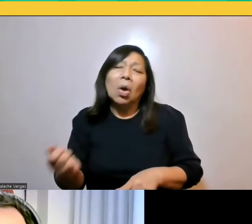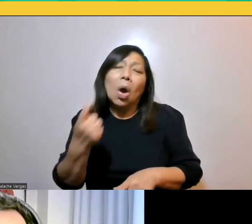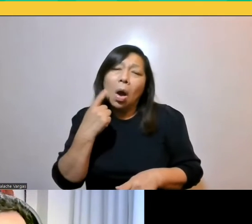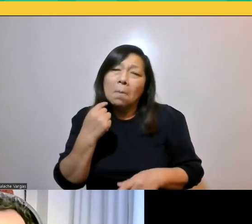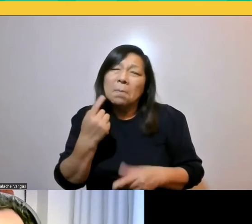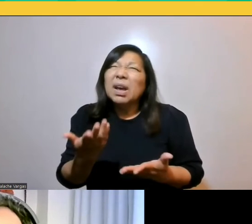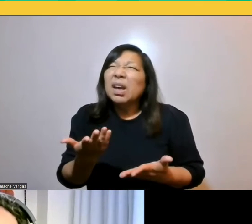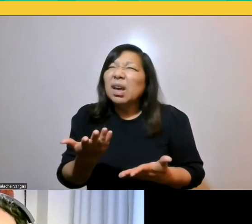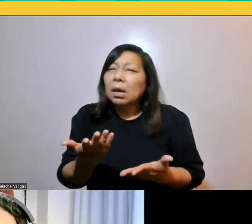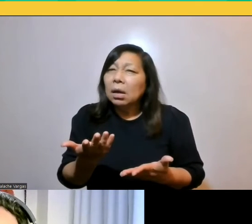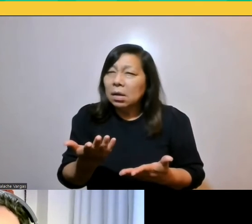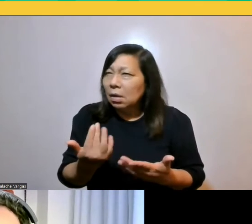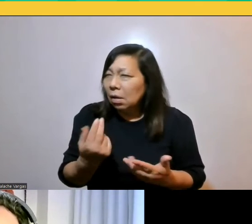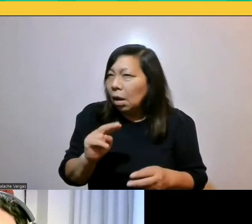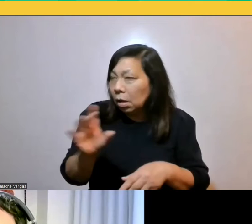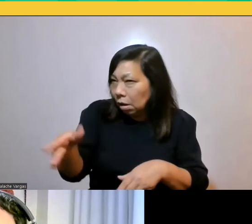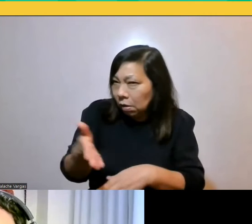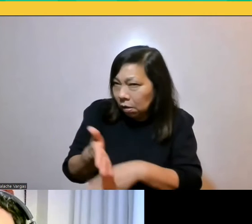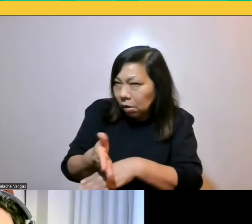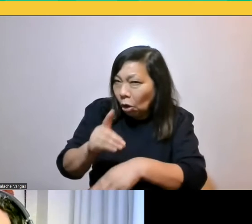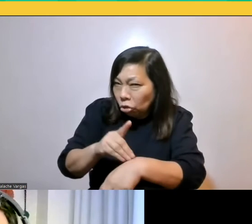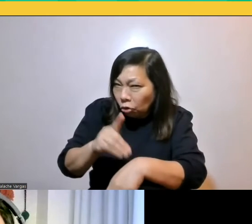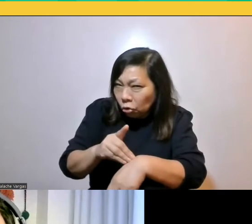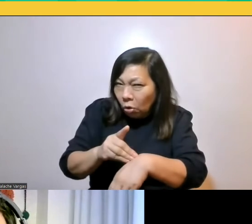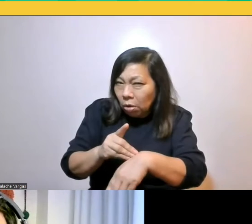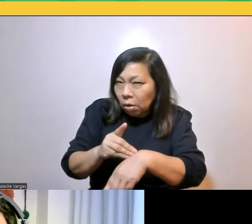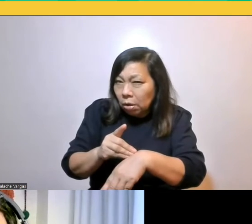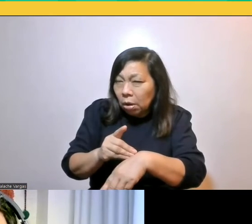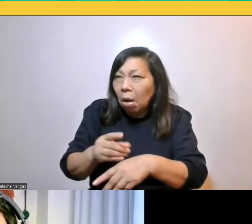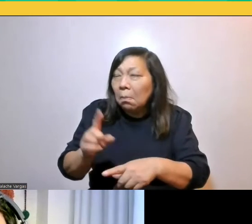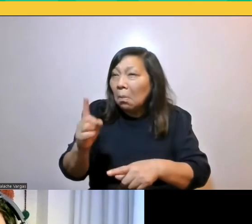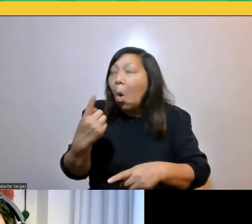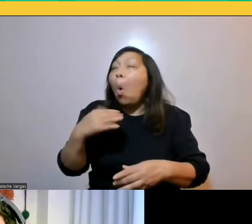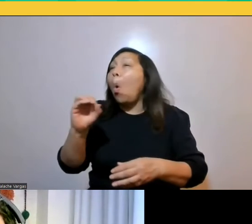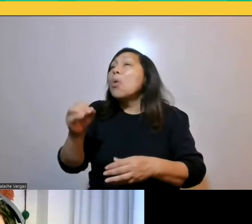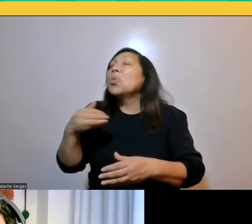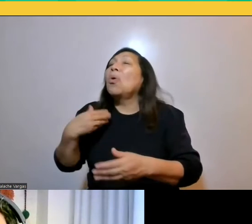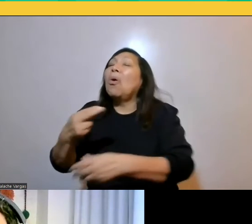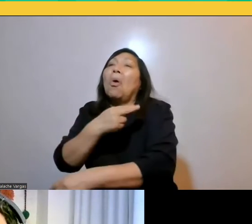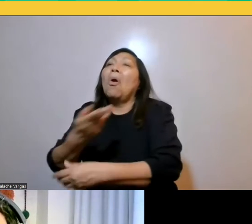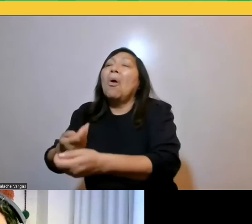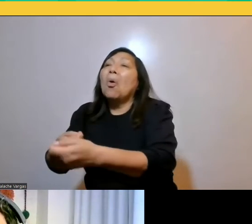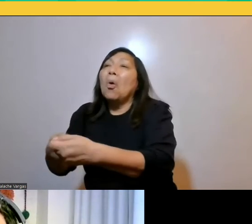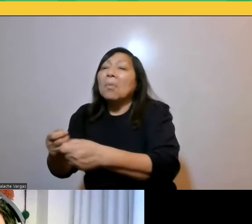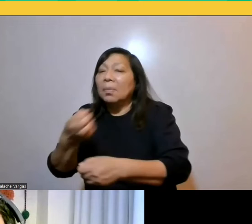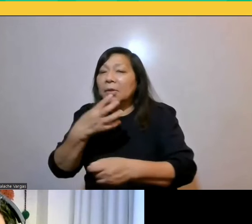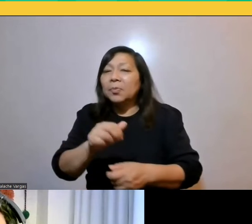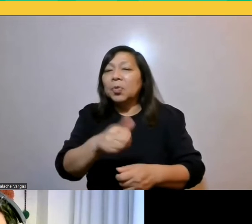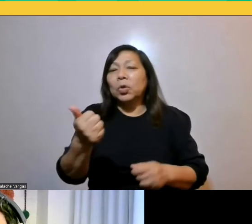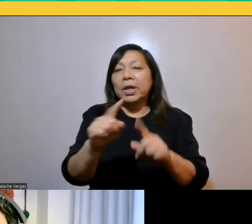es señal de algo y hay que ir al médico antes de automedicarse, ¿no? Ujú, Ah, ok. sí. Vamos con otra pregunta. A